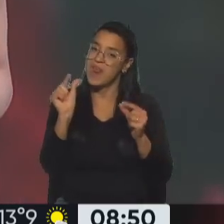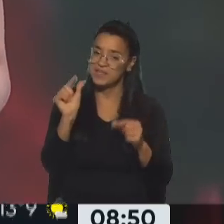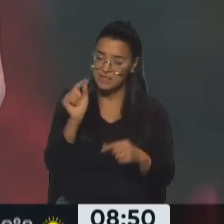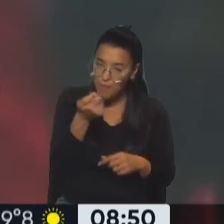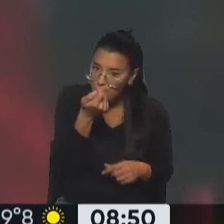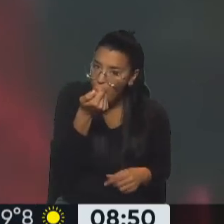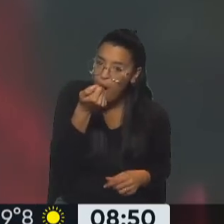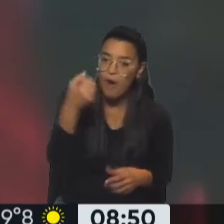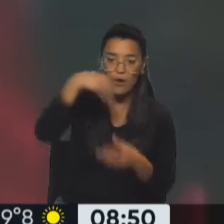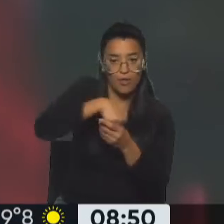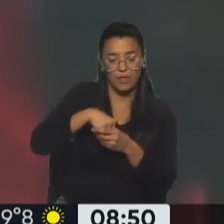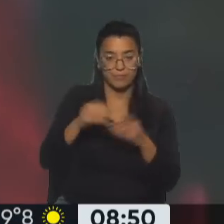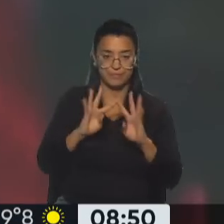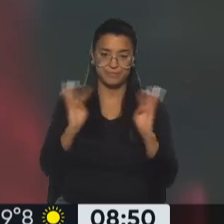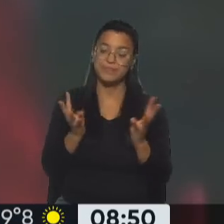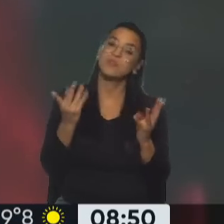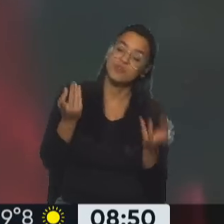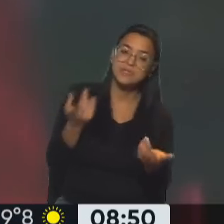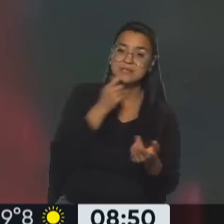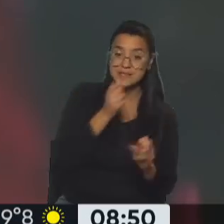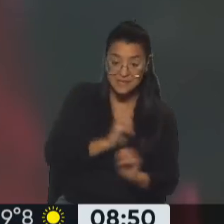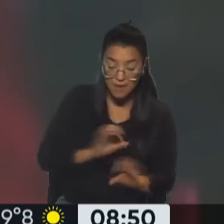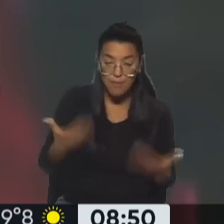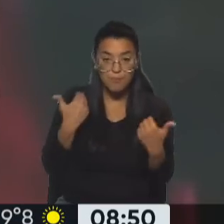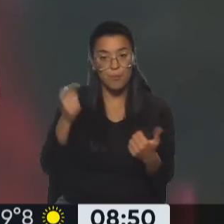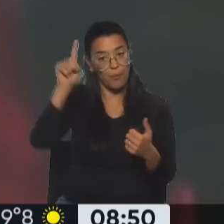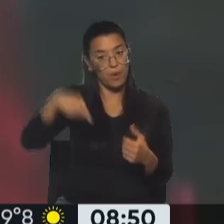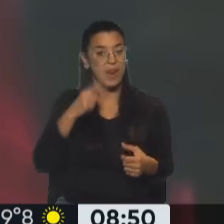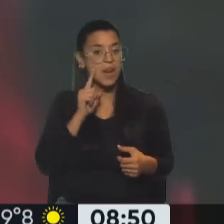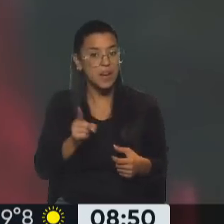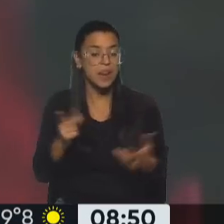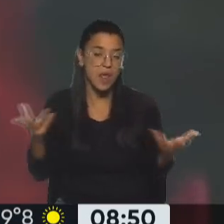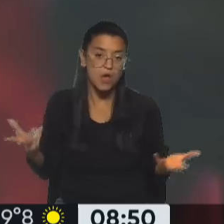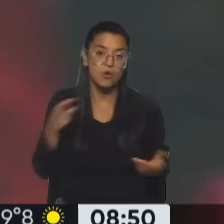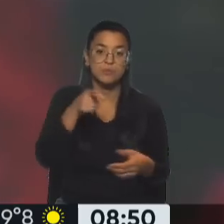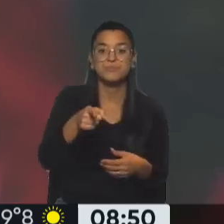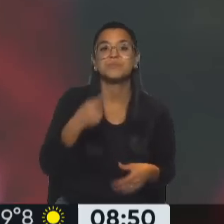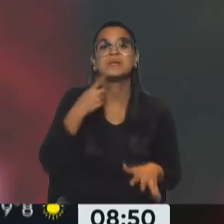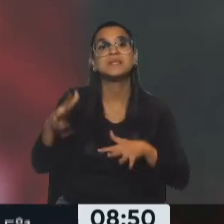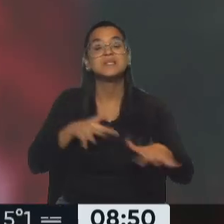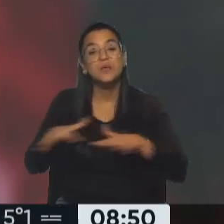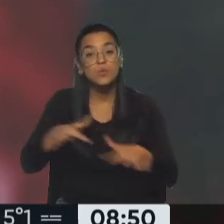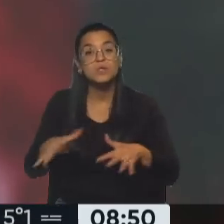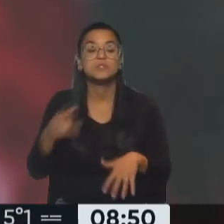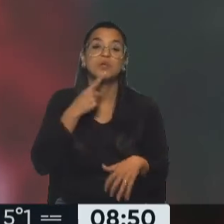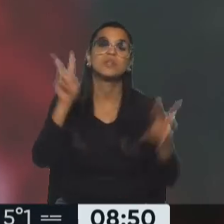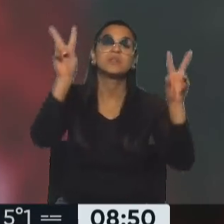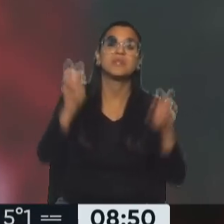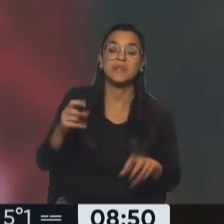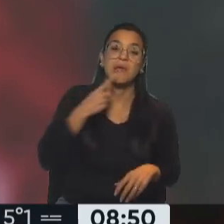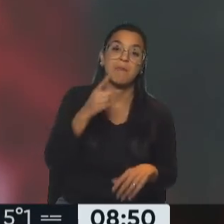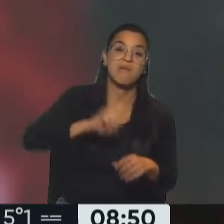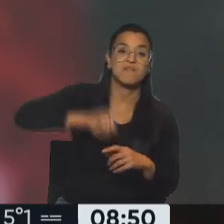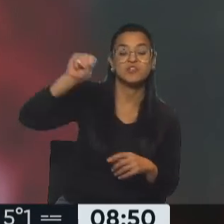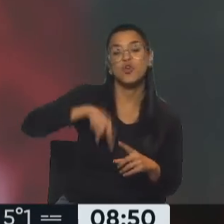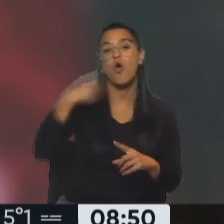dentro del Parlamento. Entonces esto, si se agrava, puede llegar a poner en riesgo precisamente esta situación. El tema de la inflación es el otro